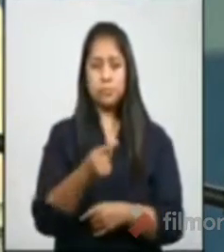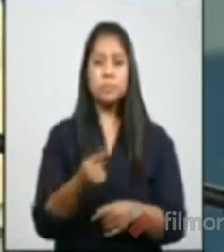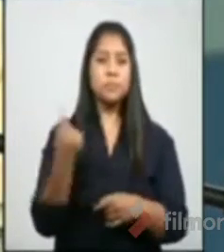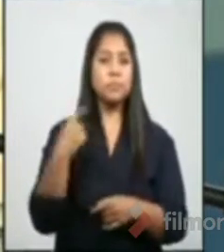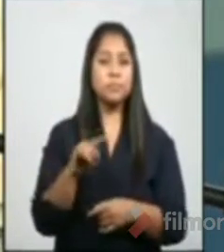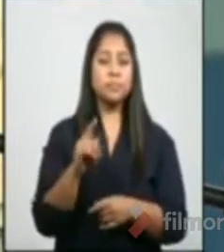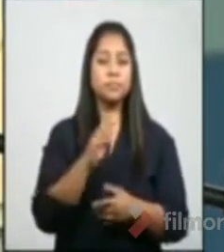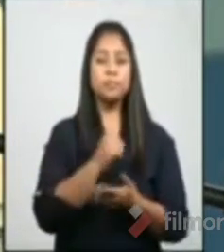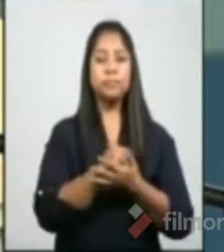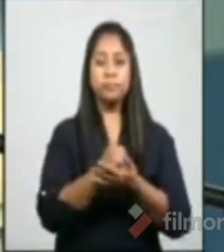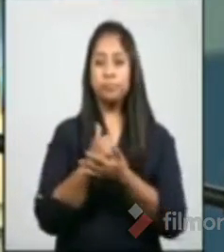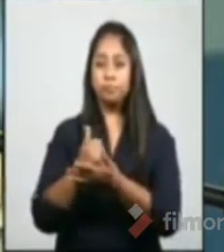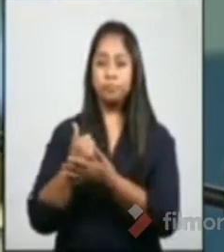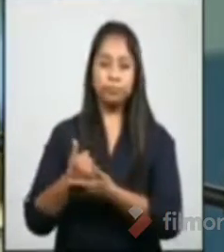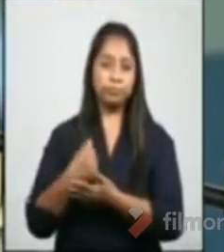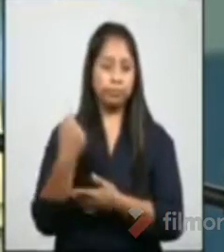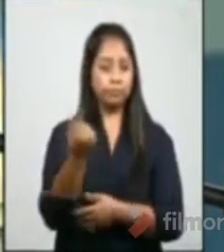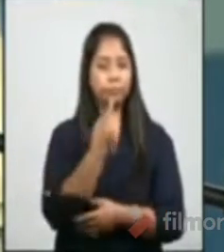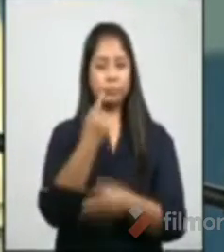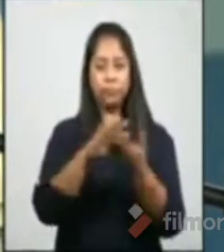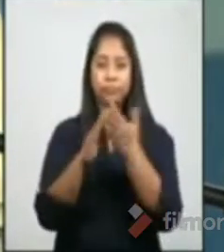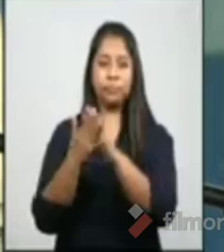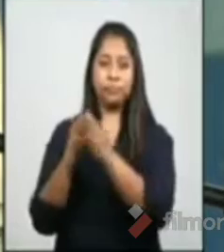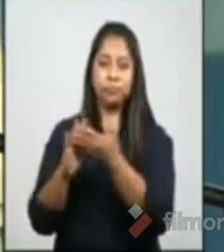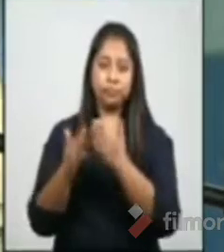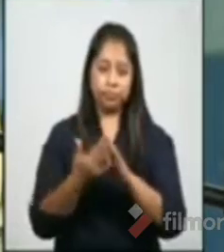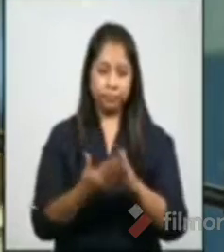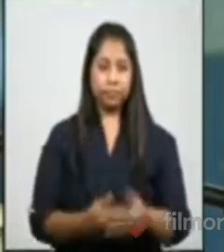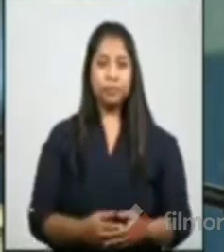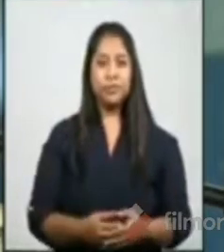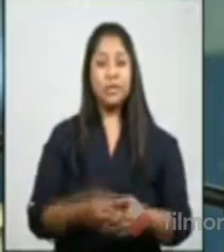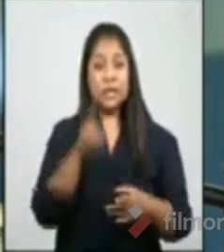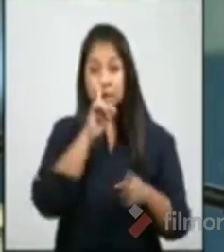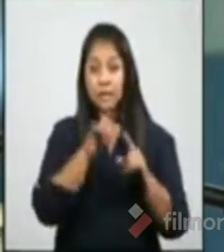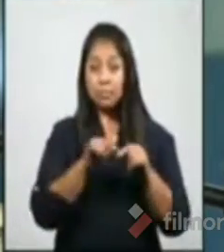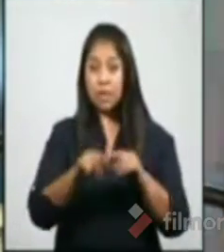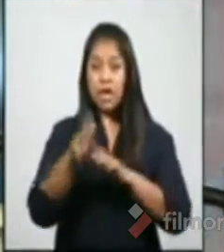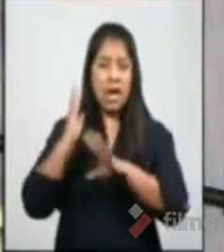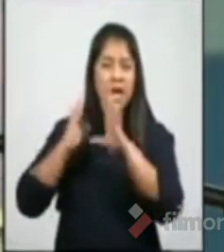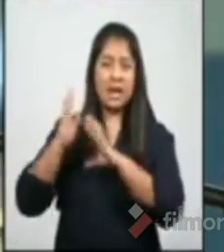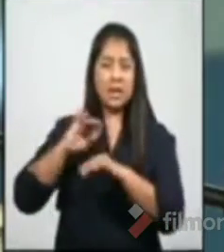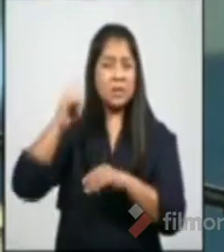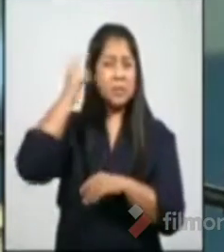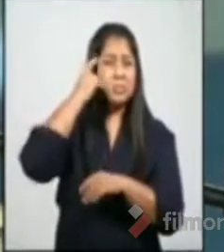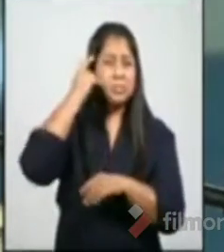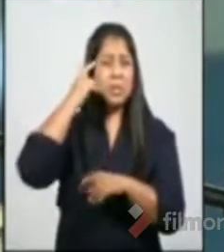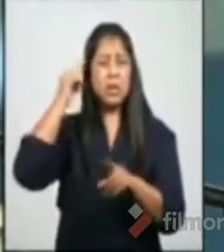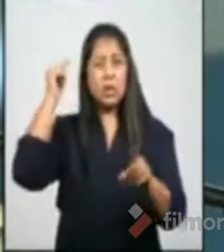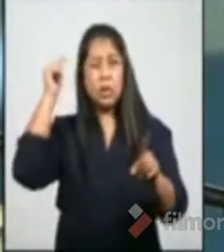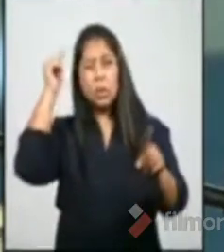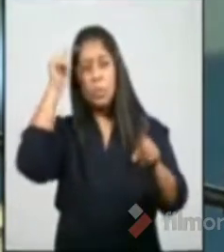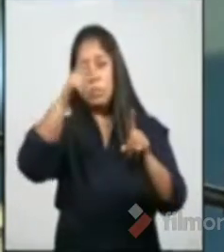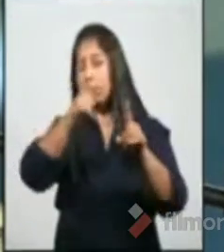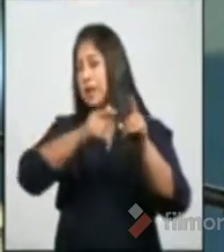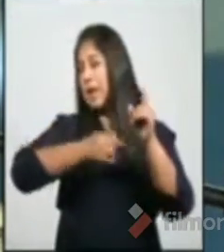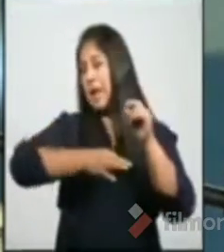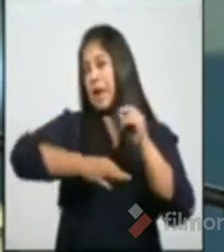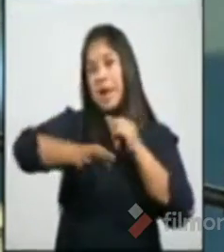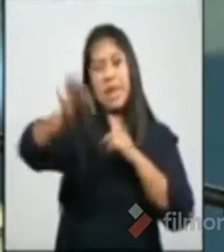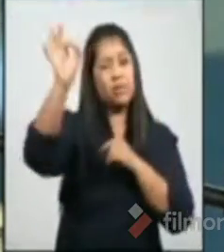para el bienestar de toda su comunidad. Algo que estaba muy lejos de verlo hecho realidad.